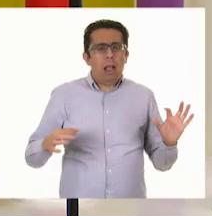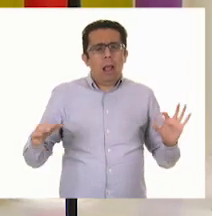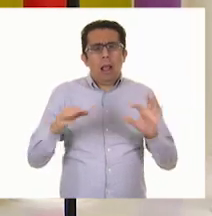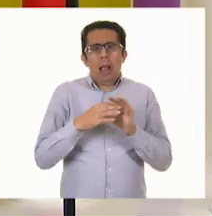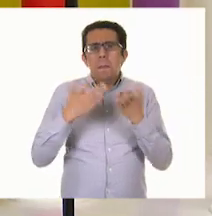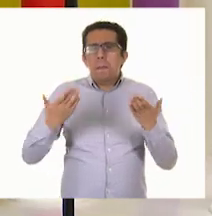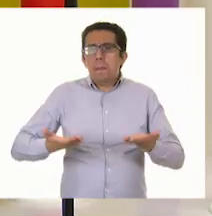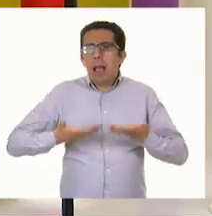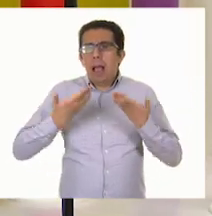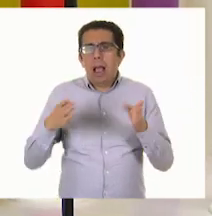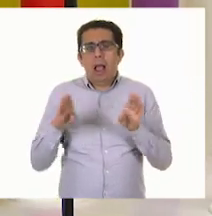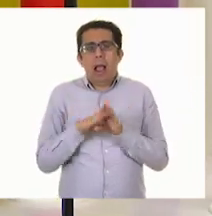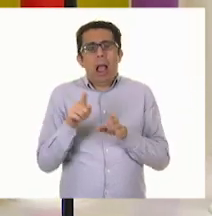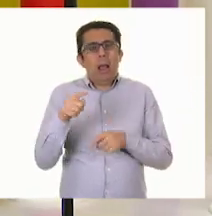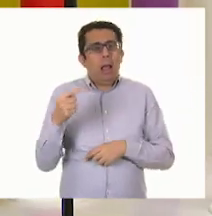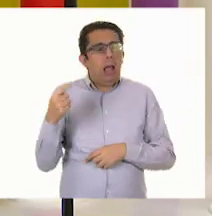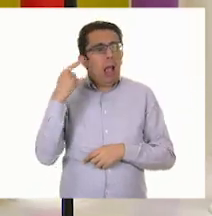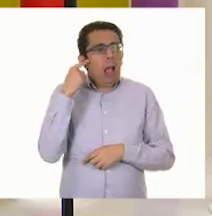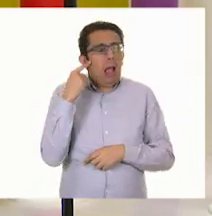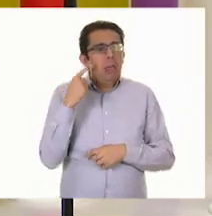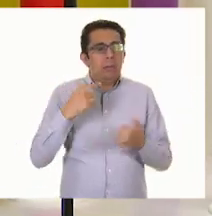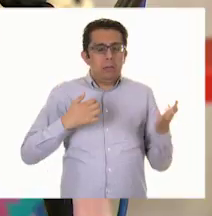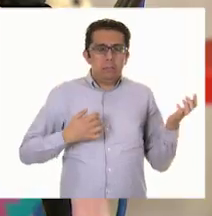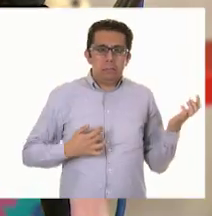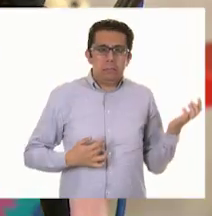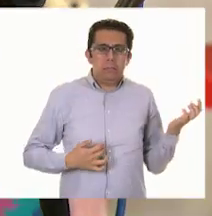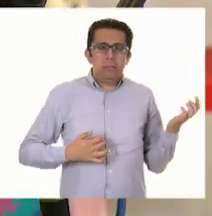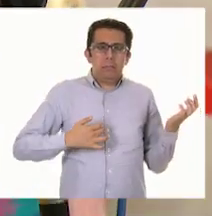escuchan que la música es lenta,